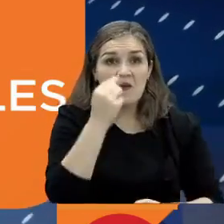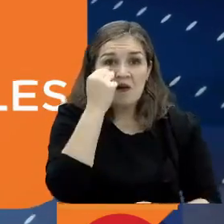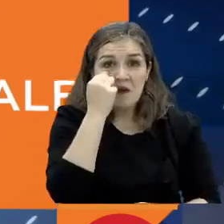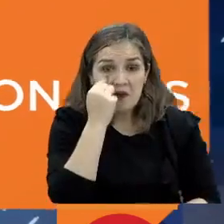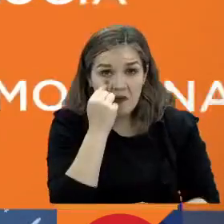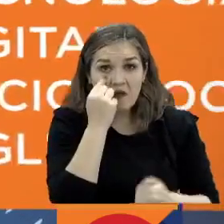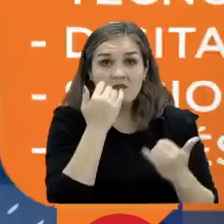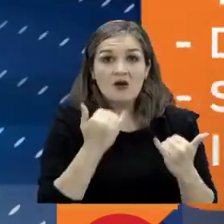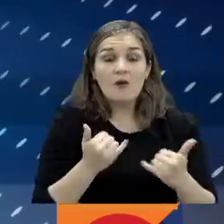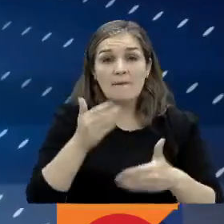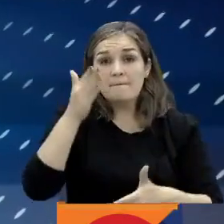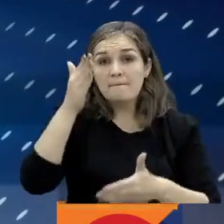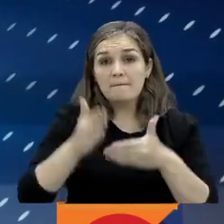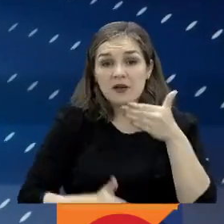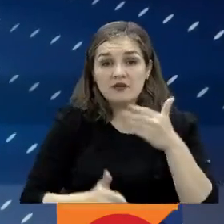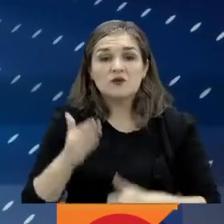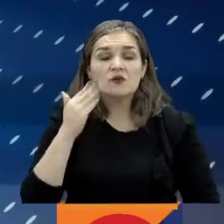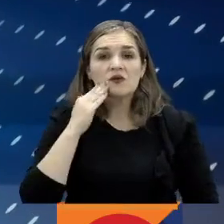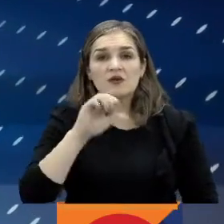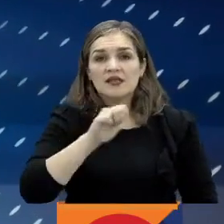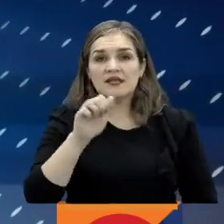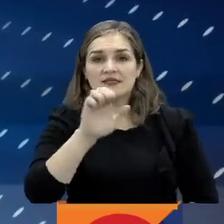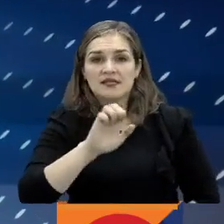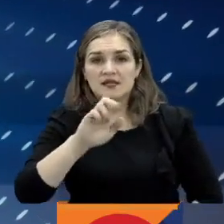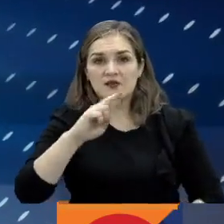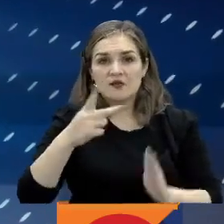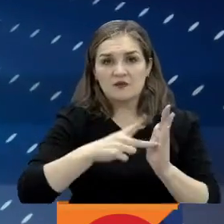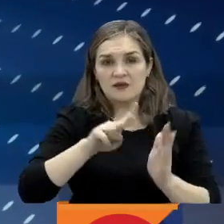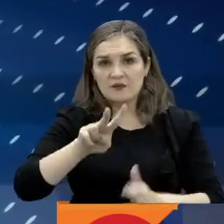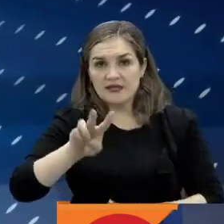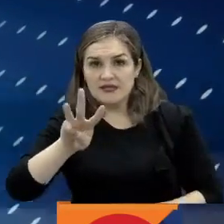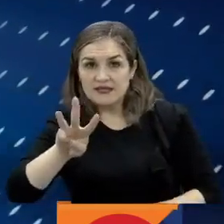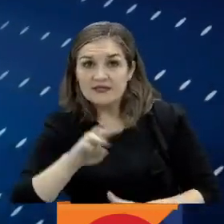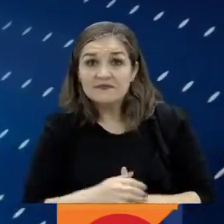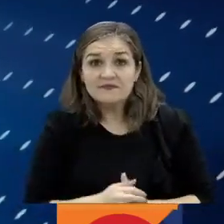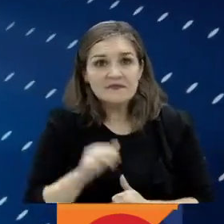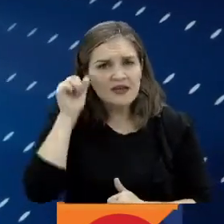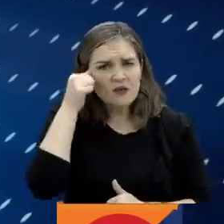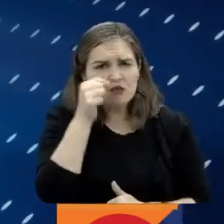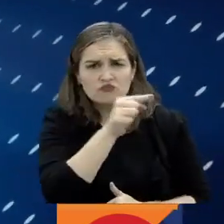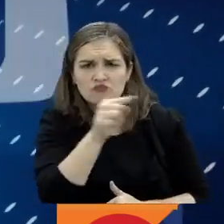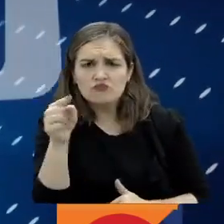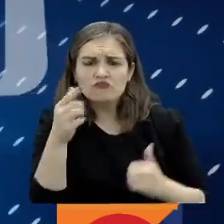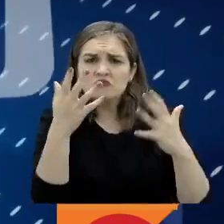tiene plazo de aplicar hasta el 10 de enero de 2023. Y muy importante, recuerde que si